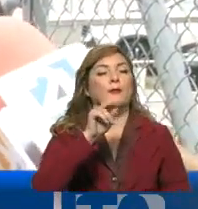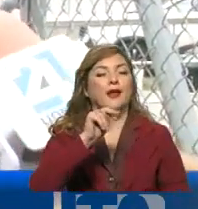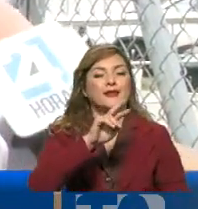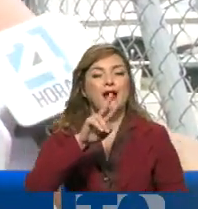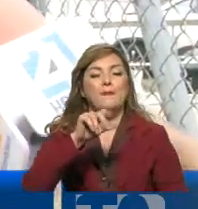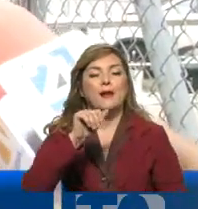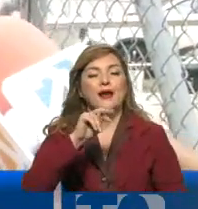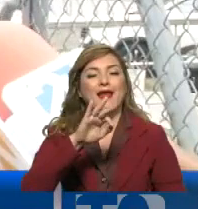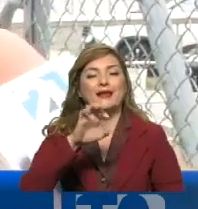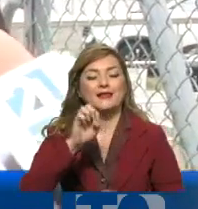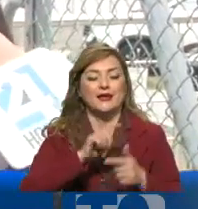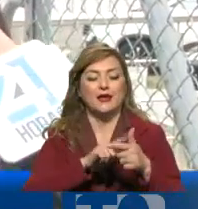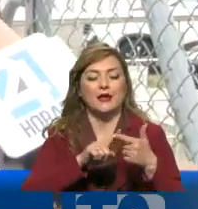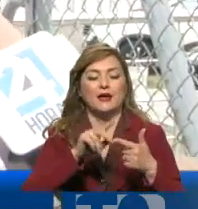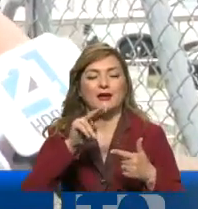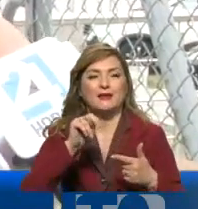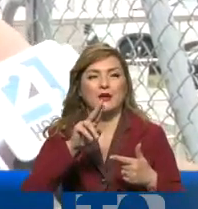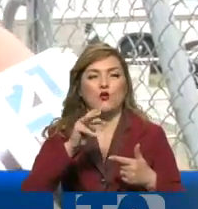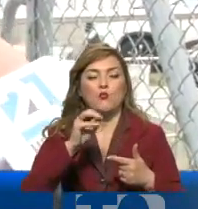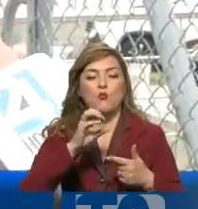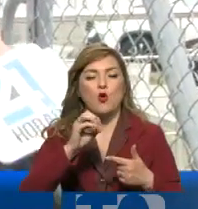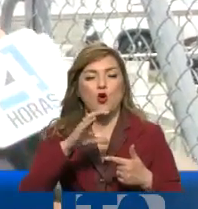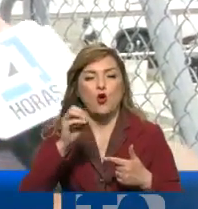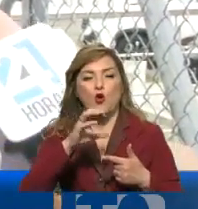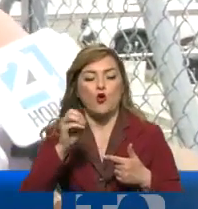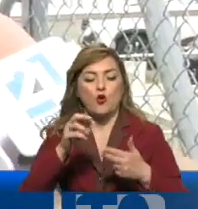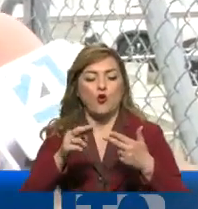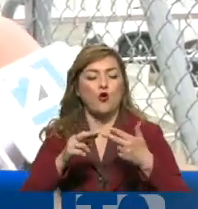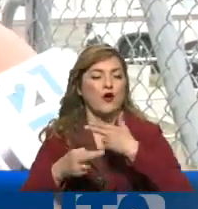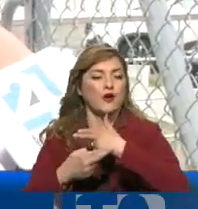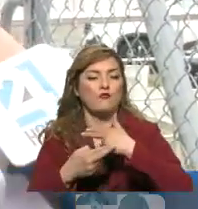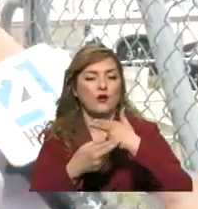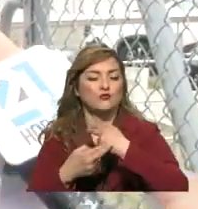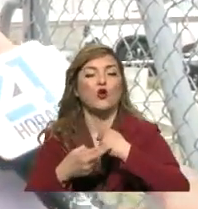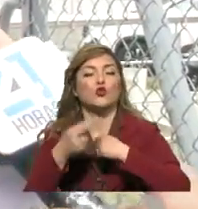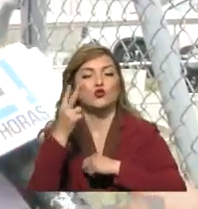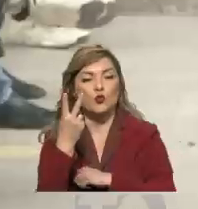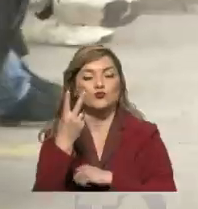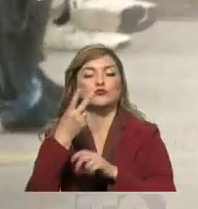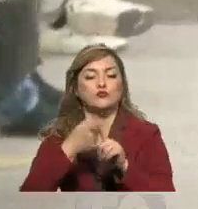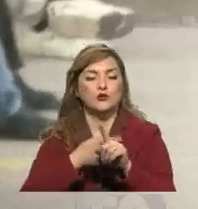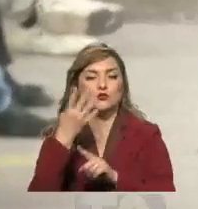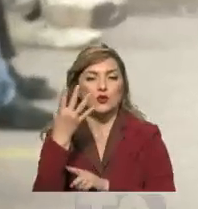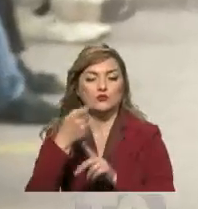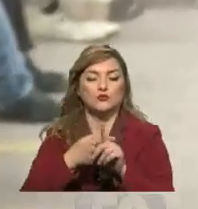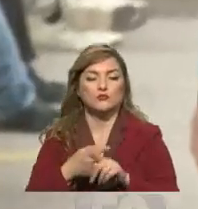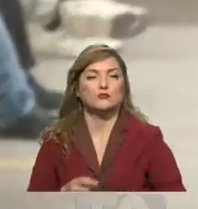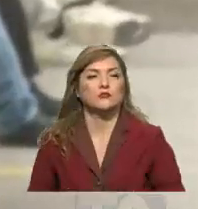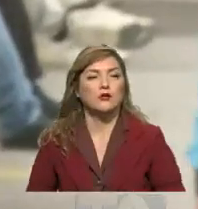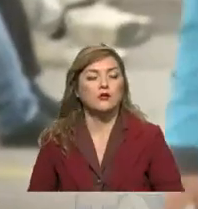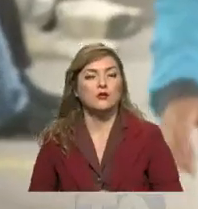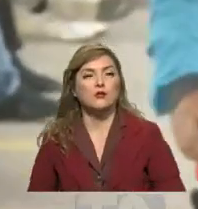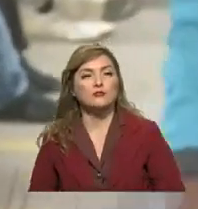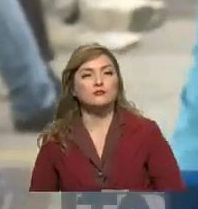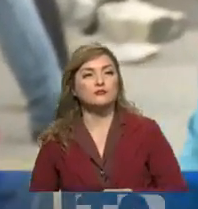la neumococo, los refuerzos, todos los refuerzos que tiene que ir de 2 meses, 4 y 6 meses, me dijeron. Las madres comentaron